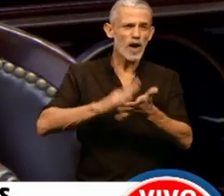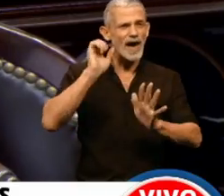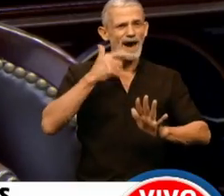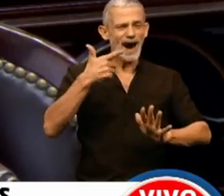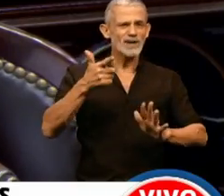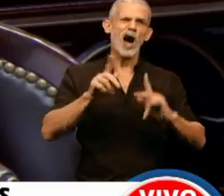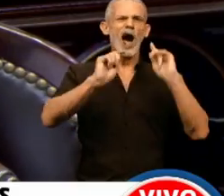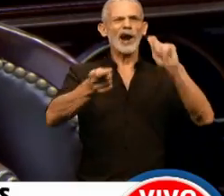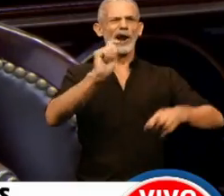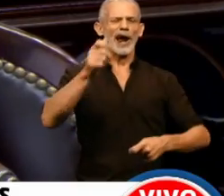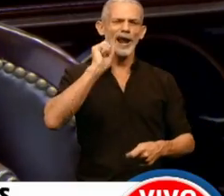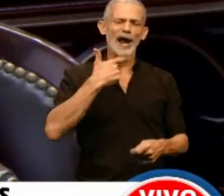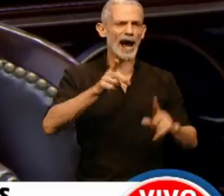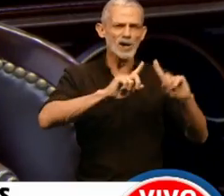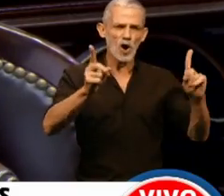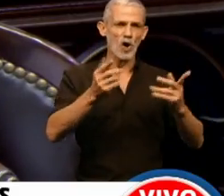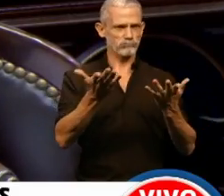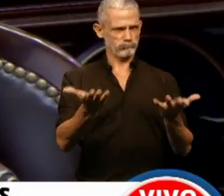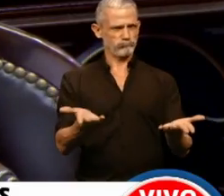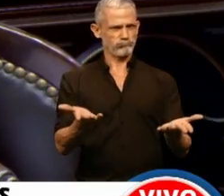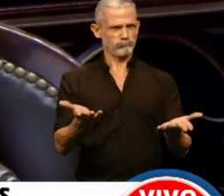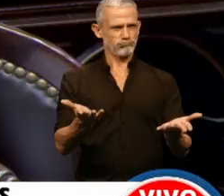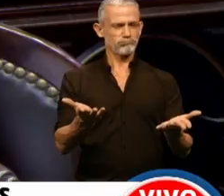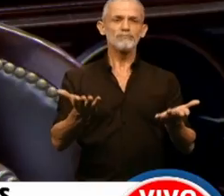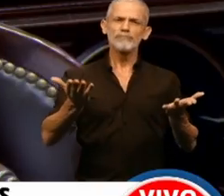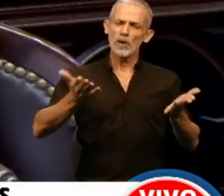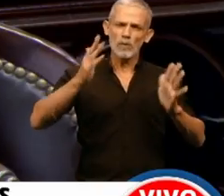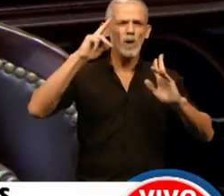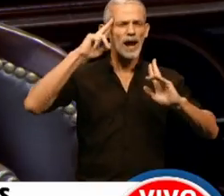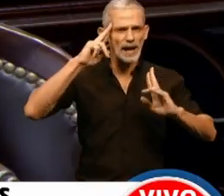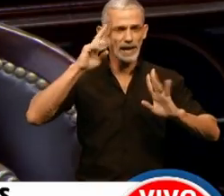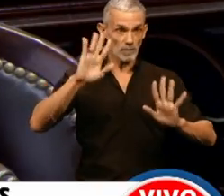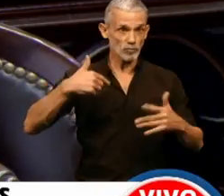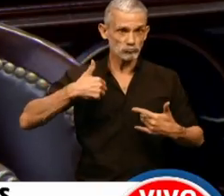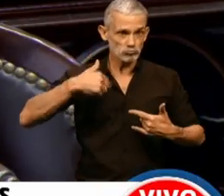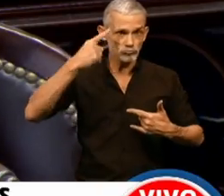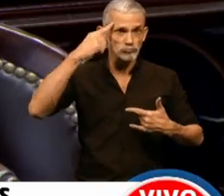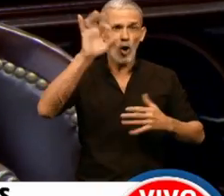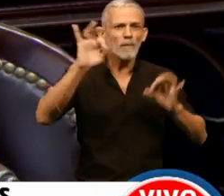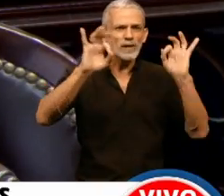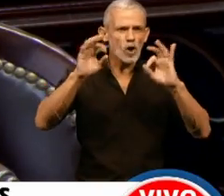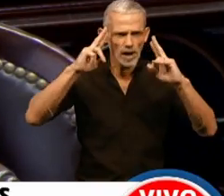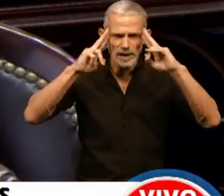regalar el gas bueno hay que ser respetuoso y yo no soy de las opiniones pero